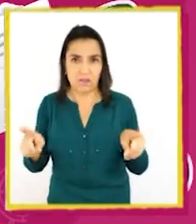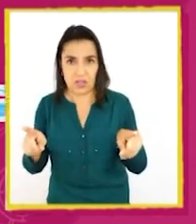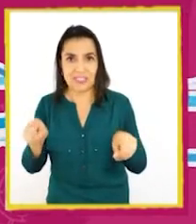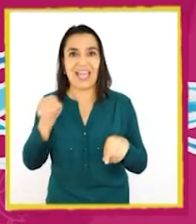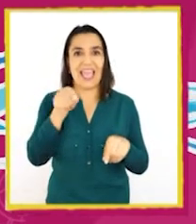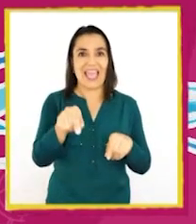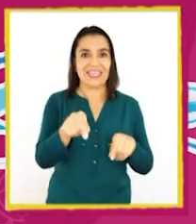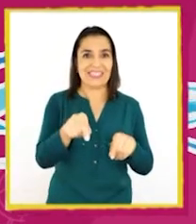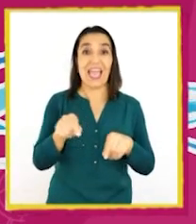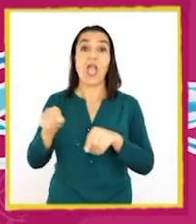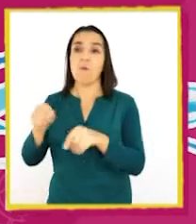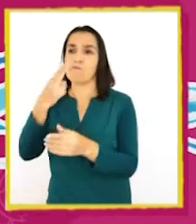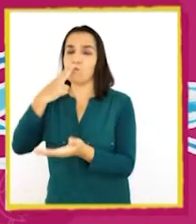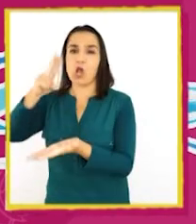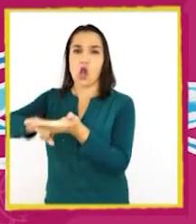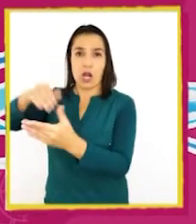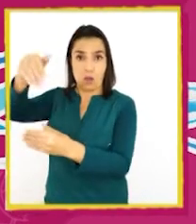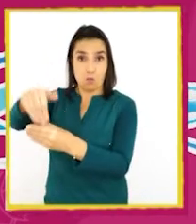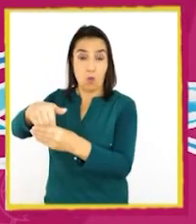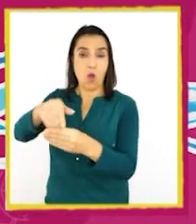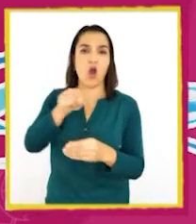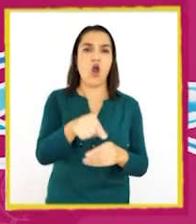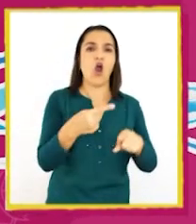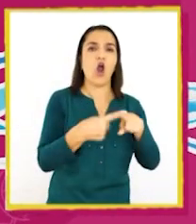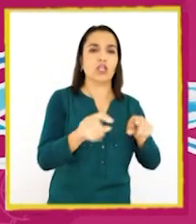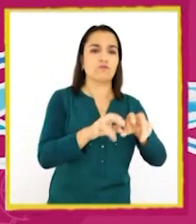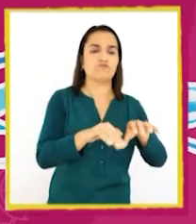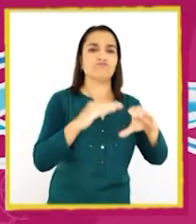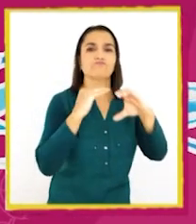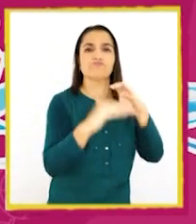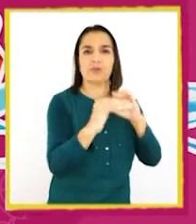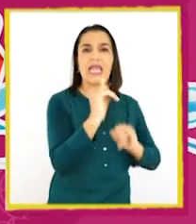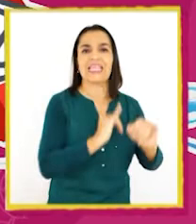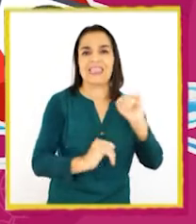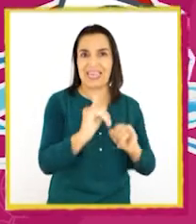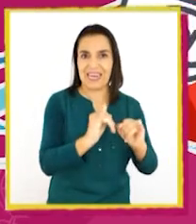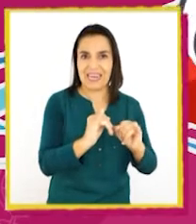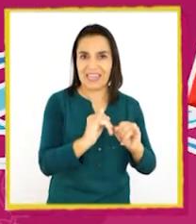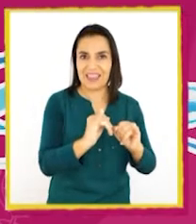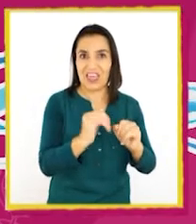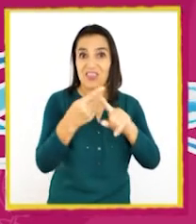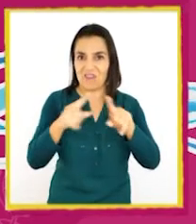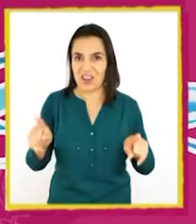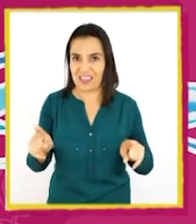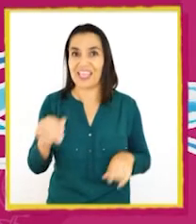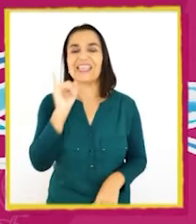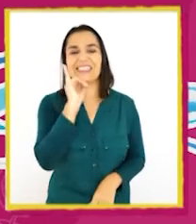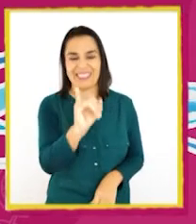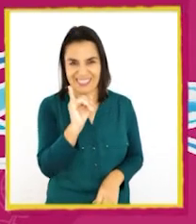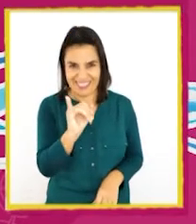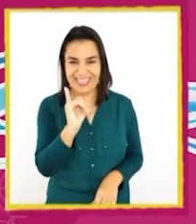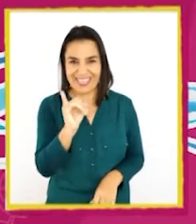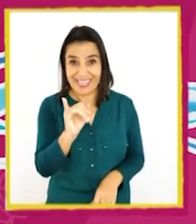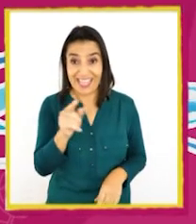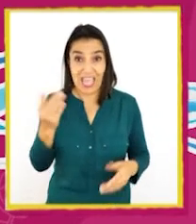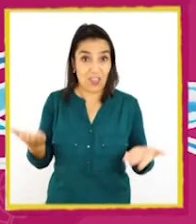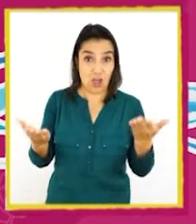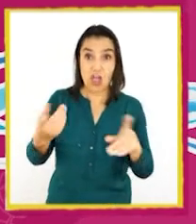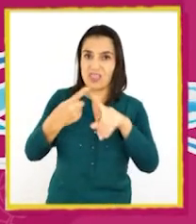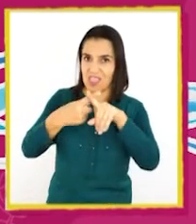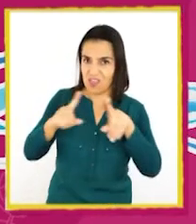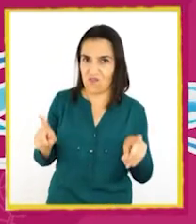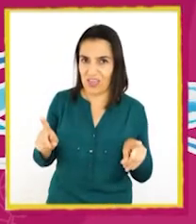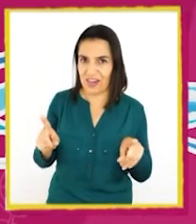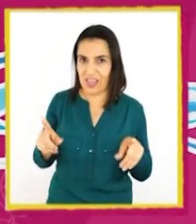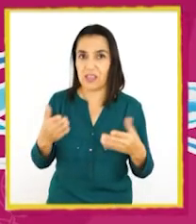y la otra por el computador a través de internet? ¡Sí! ¡Muy bien! Esa es la diferencia entre